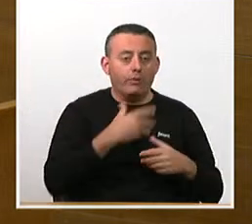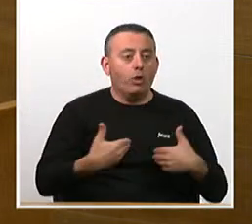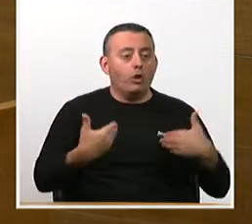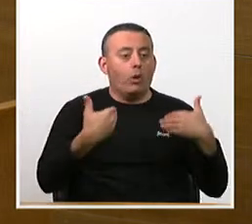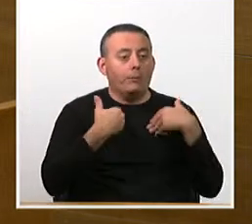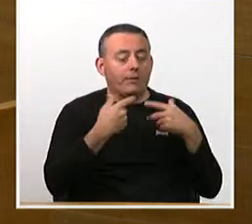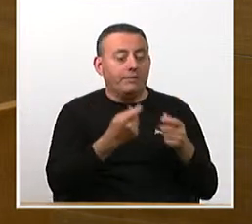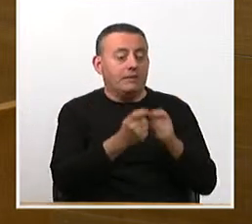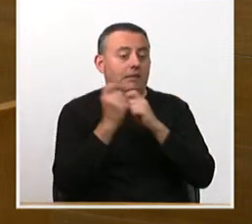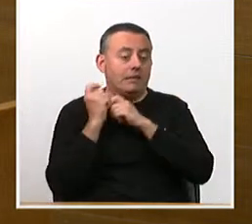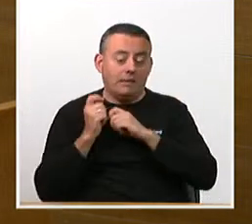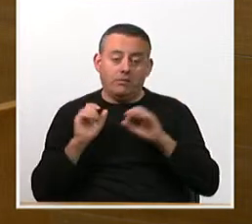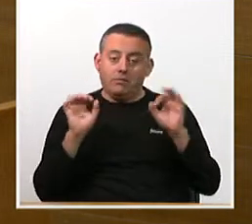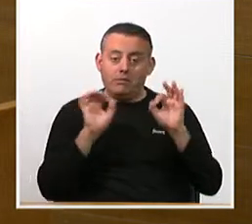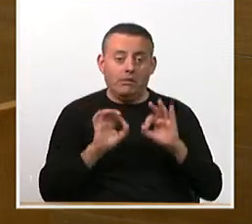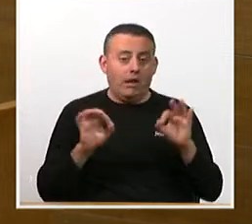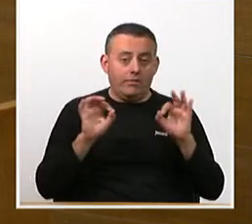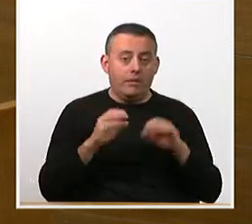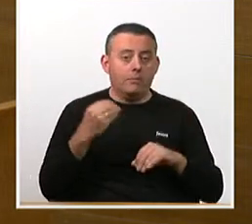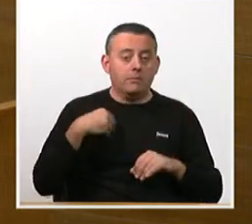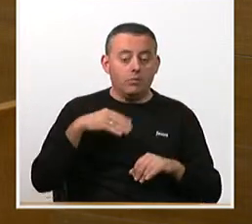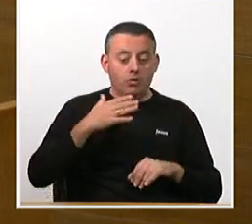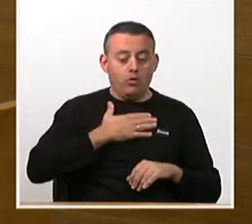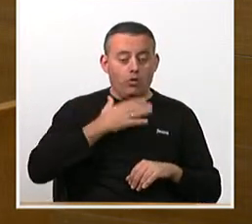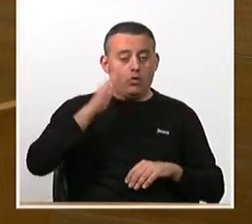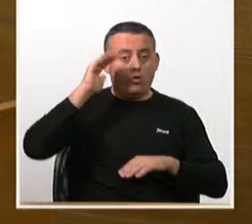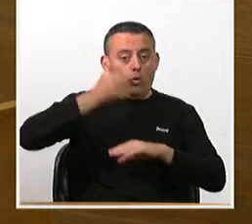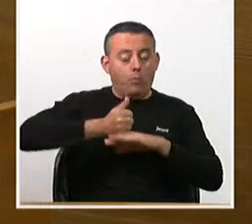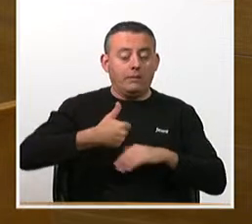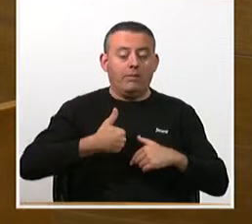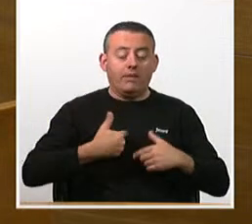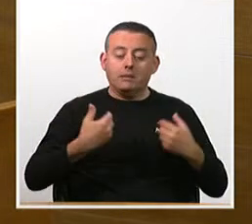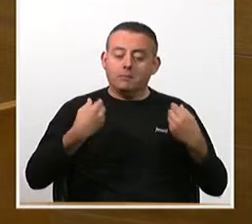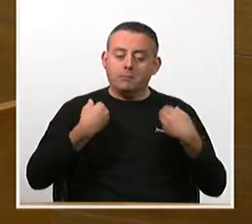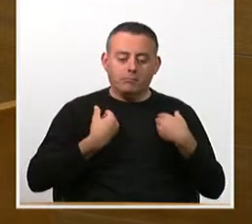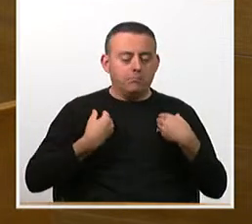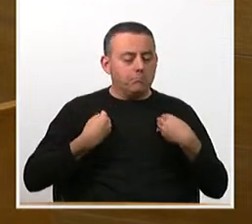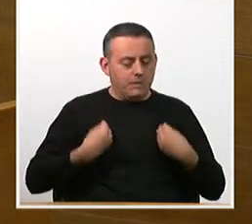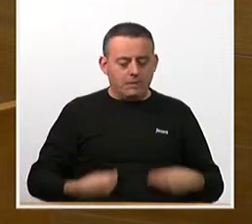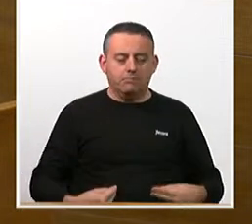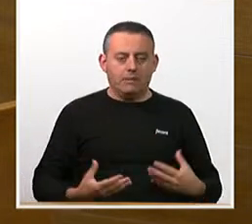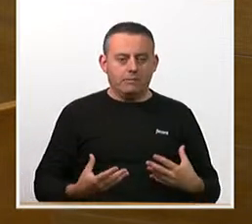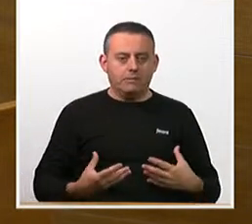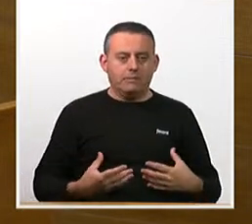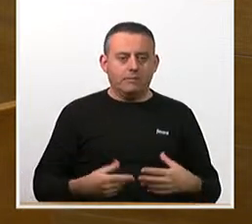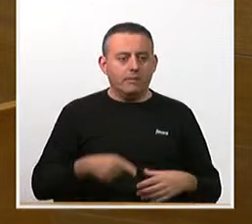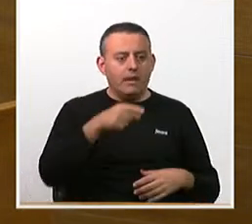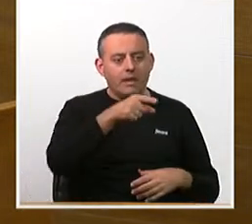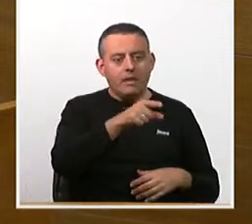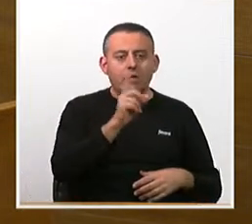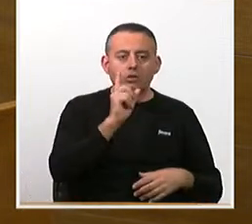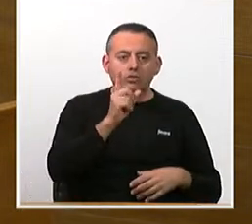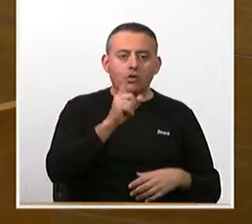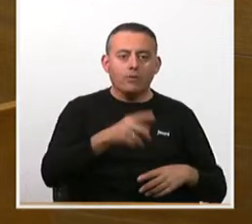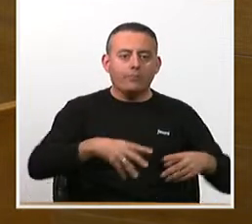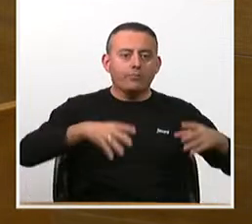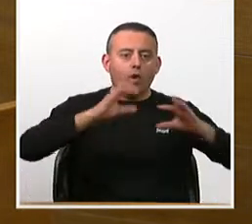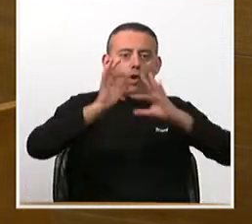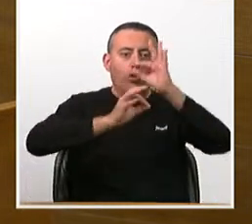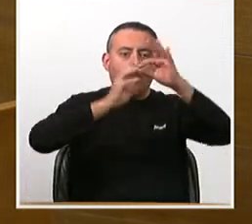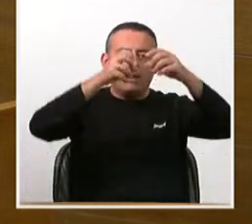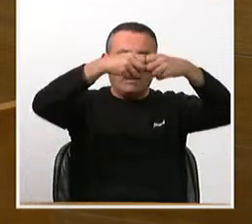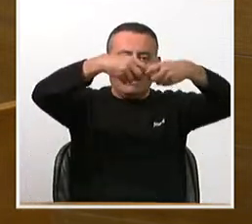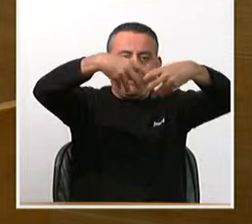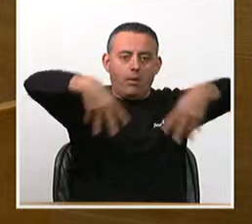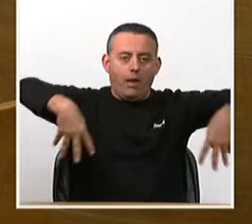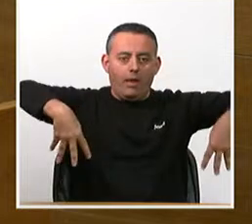siguen siendo las mismas como este conseller tiene sigue teniendo las mismas competencias No le hemos quitado ninguna pendencia lo que hemos cambiado es el organigrama estructural de la